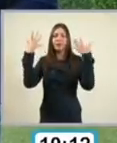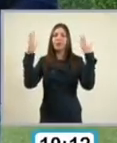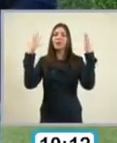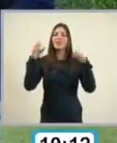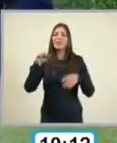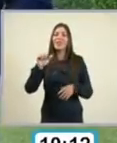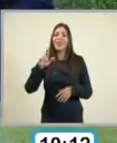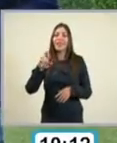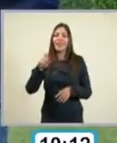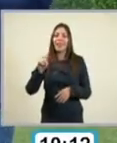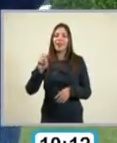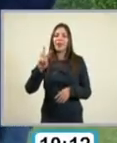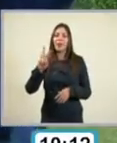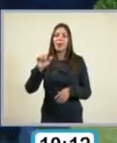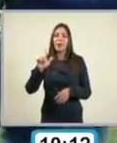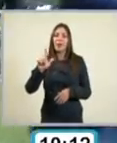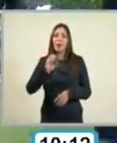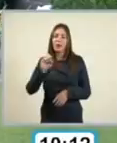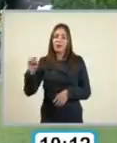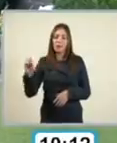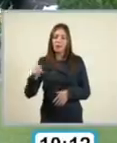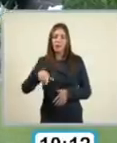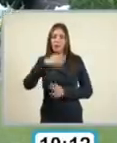el intermedio en tus ciudades. ¡Venga!